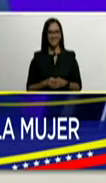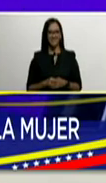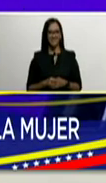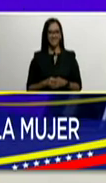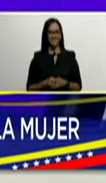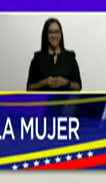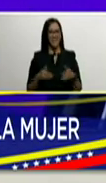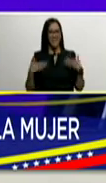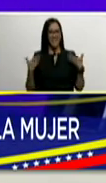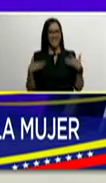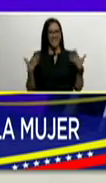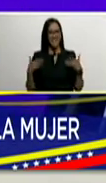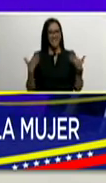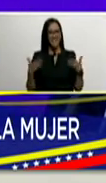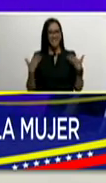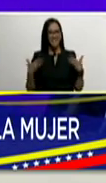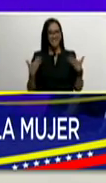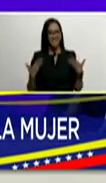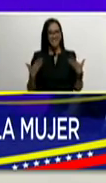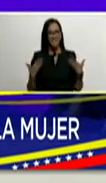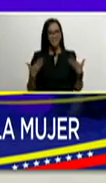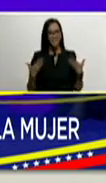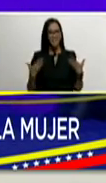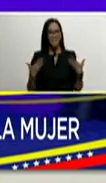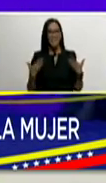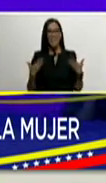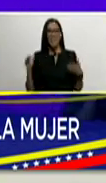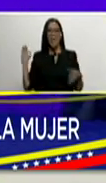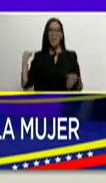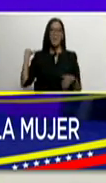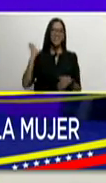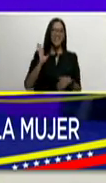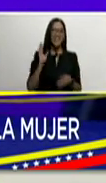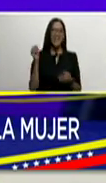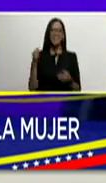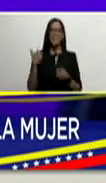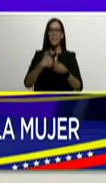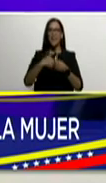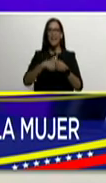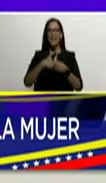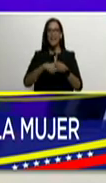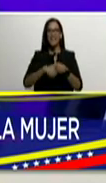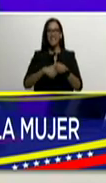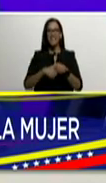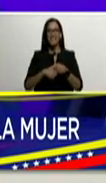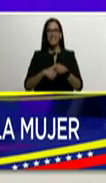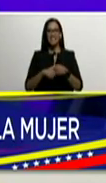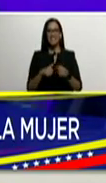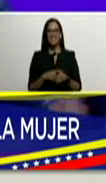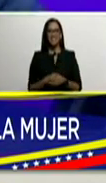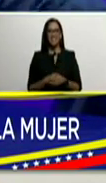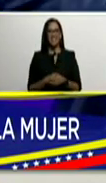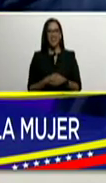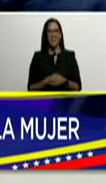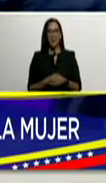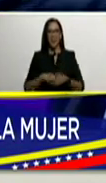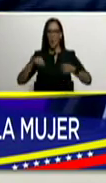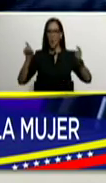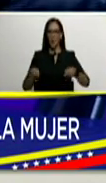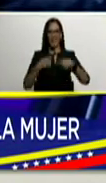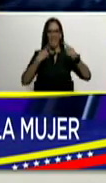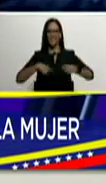para celebrar. Y me traje de Maracaibo la gran